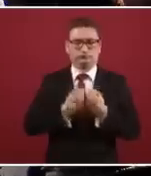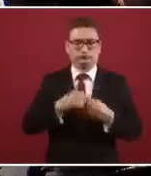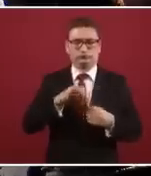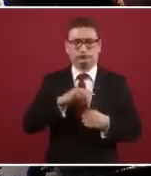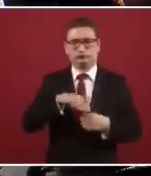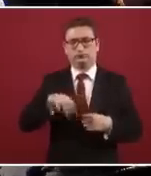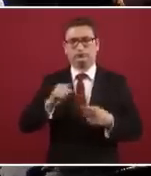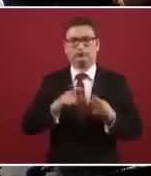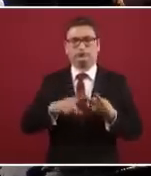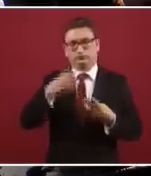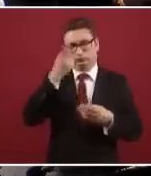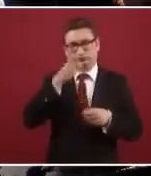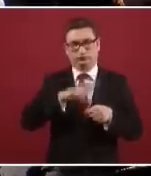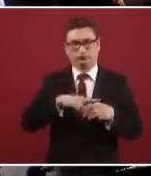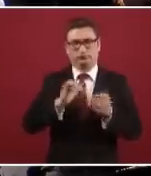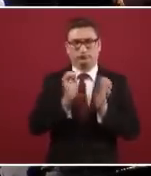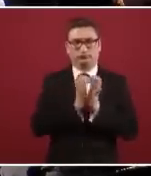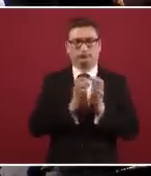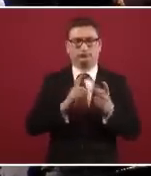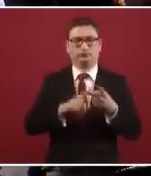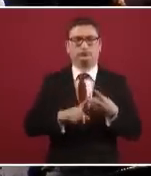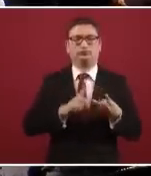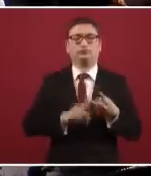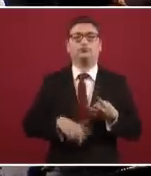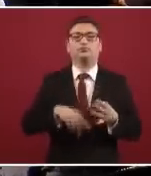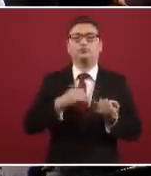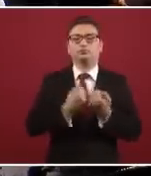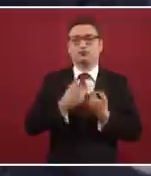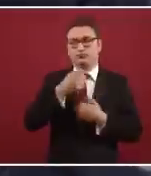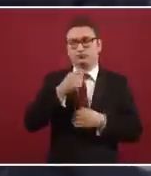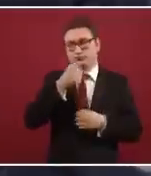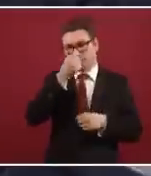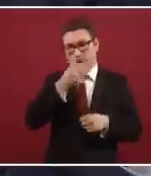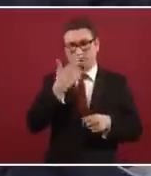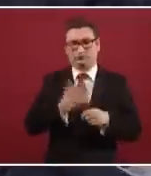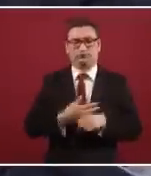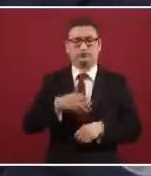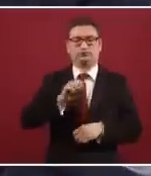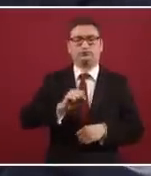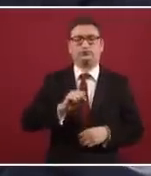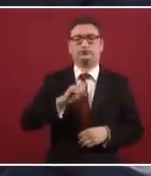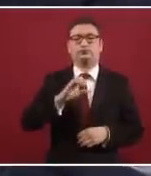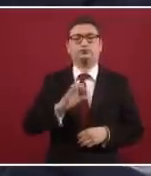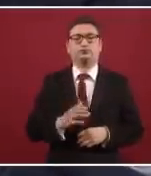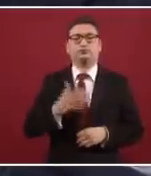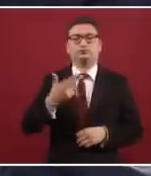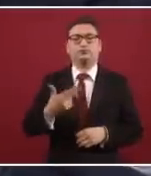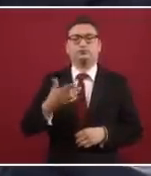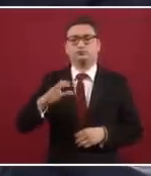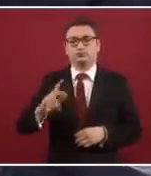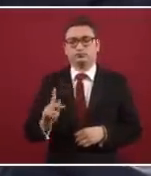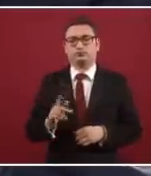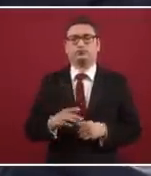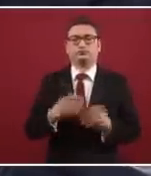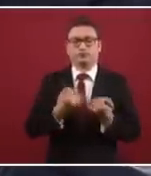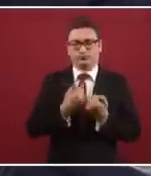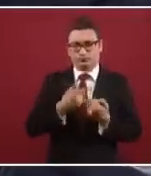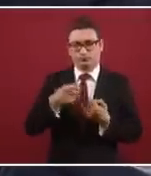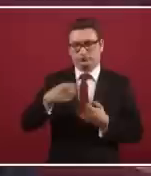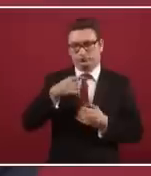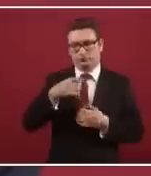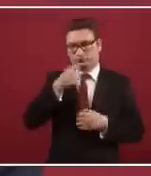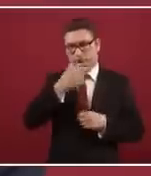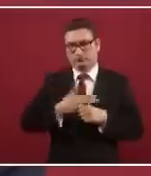del ISSSTE, al secretario de Hacienda, al oficial mayor de Hacienda, al secretario de